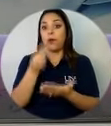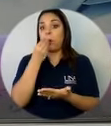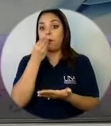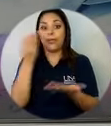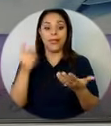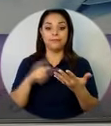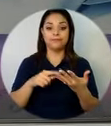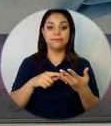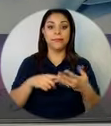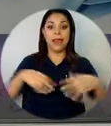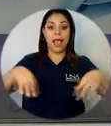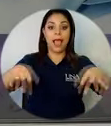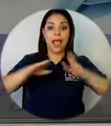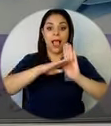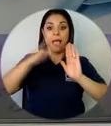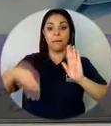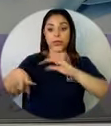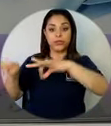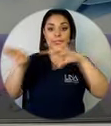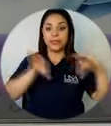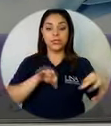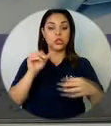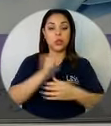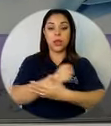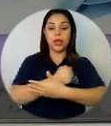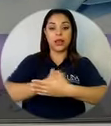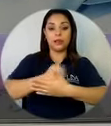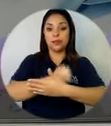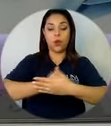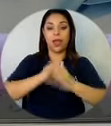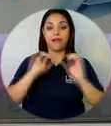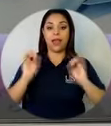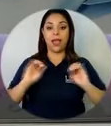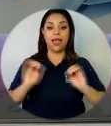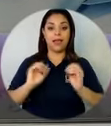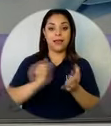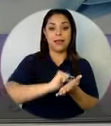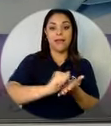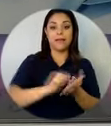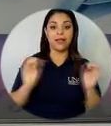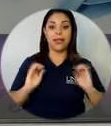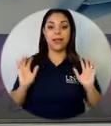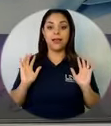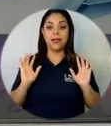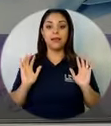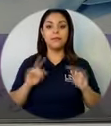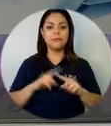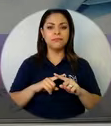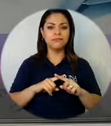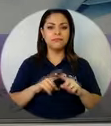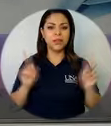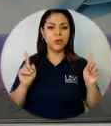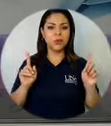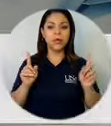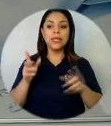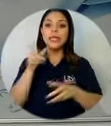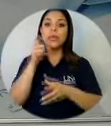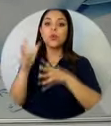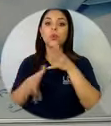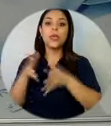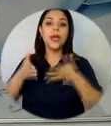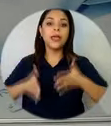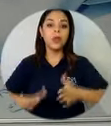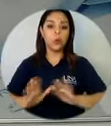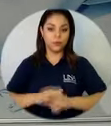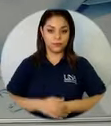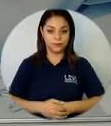restaurante, no se tiende la cama, no se lava. Pero no puede decir, no voy a cuidar a mi hijo y lo dejo en la casa. No, es que la